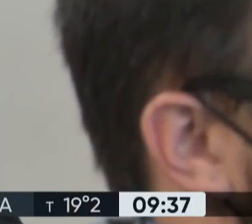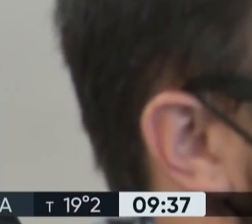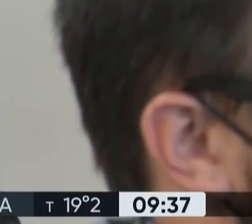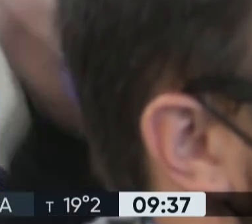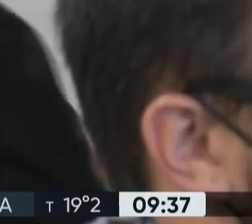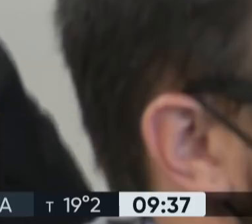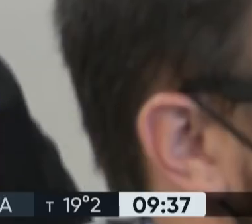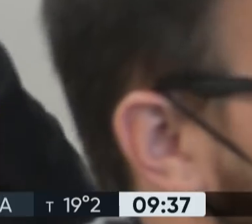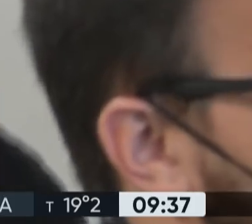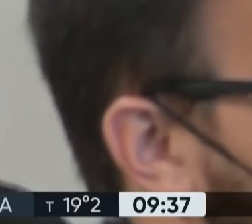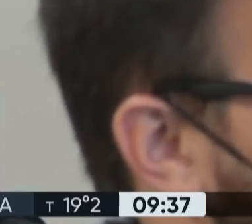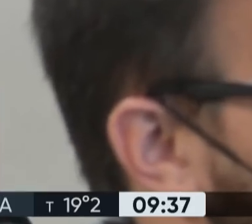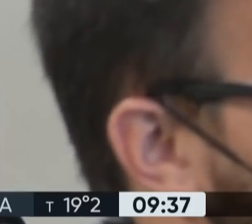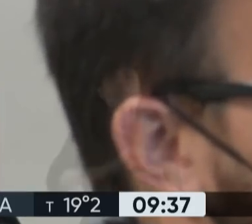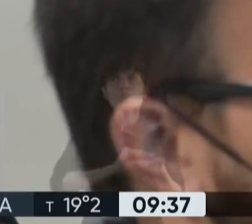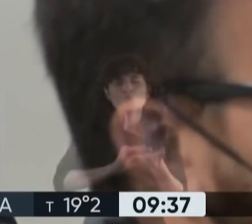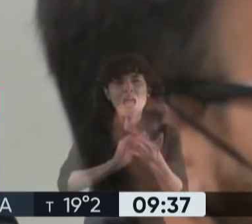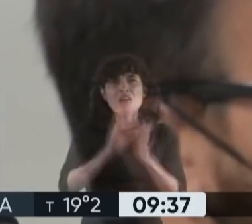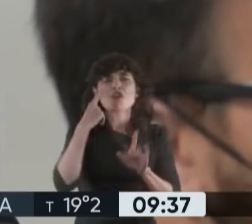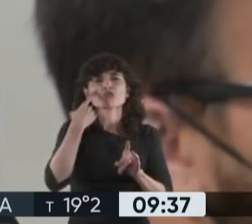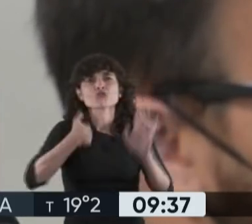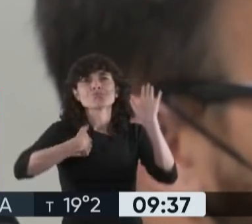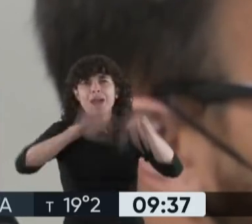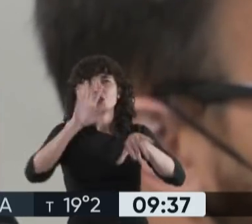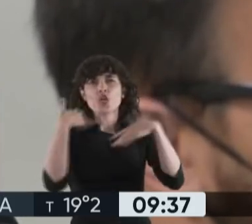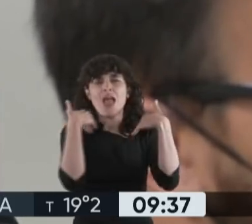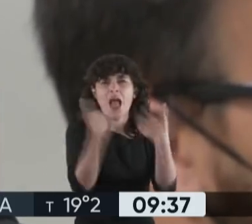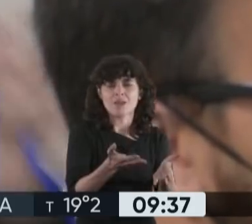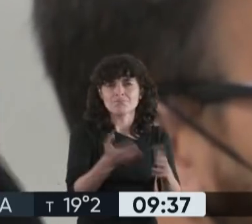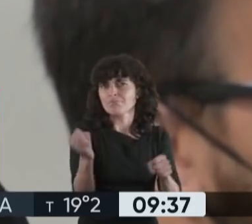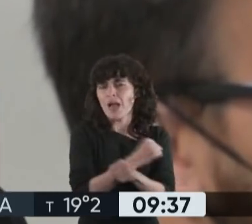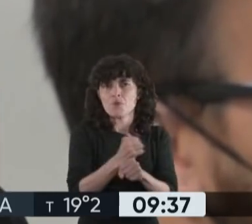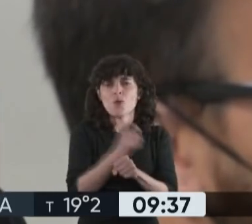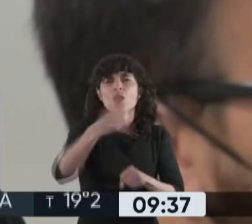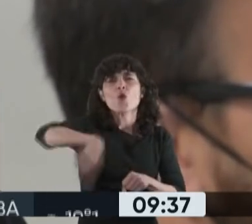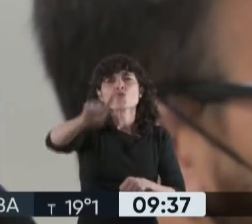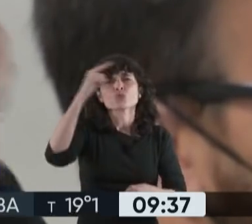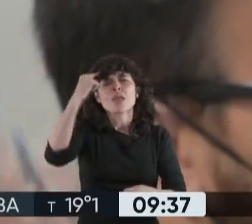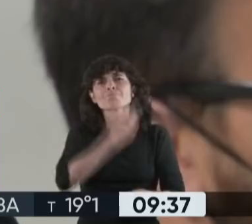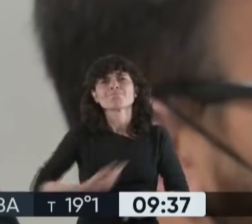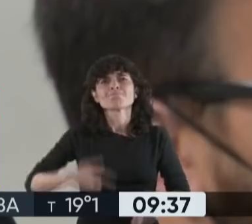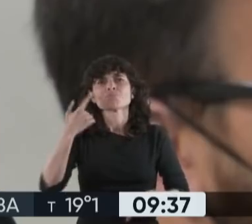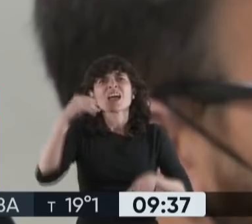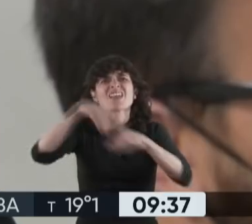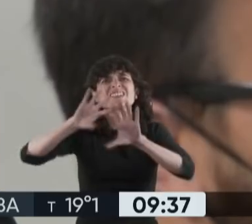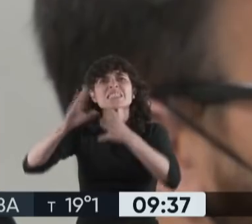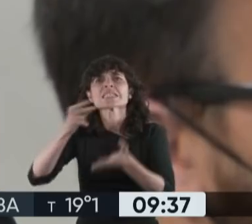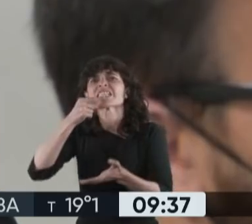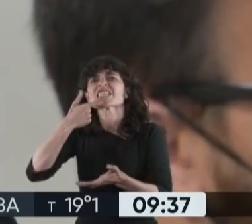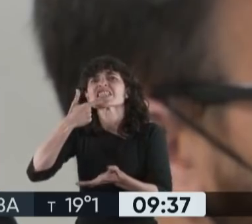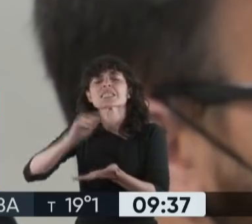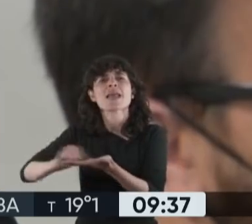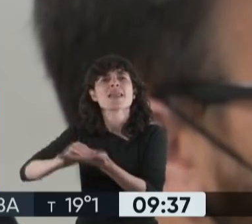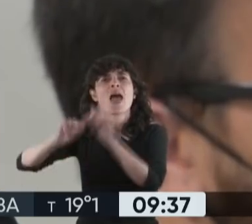proyecto en diputados, de acuerdo a los consensos que usted anunció, quería preguntarle qué esperan que ocurra en el Senado, teniendo en cuenta que